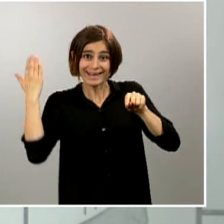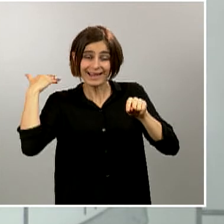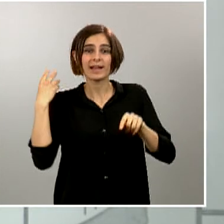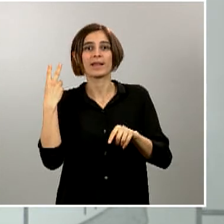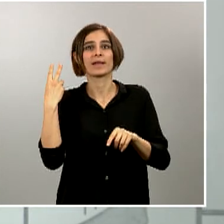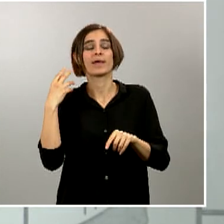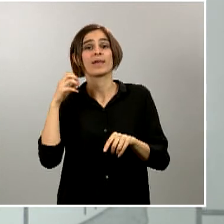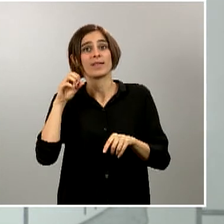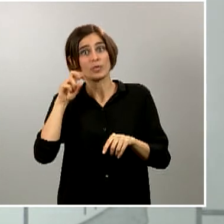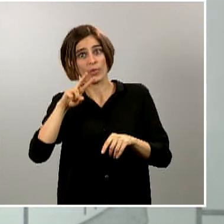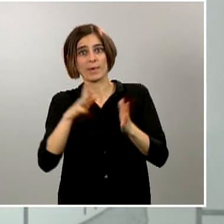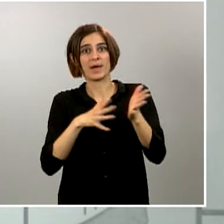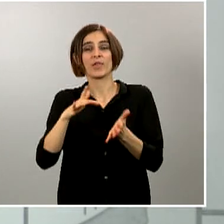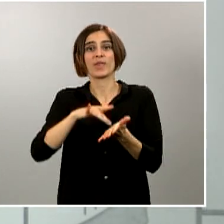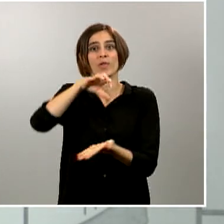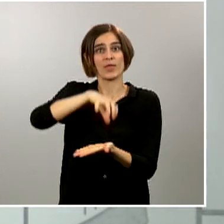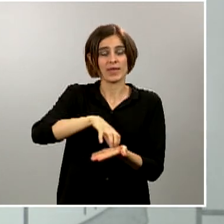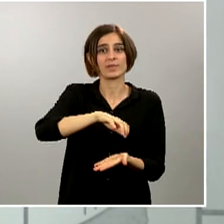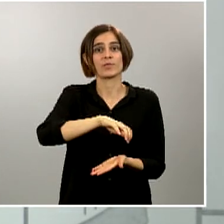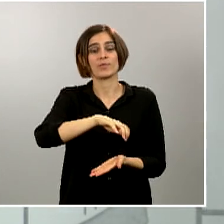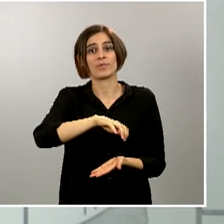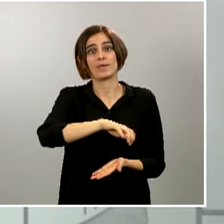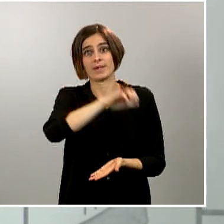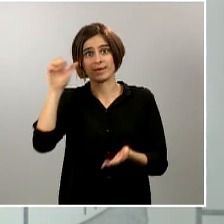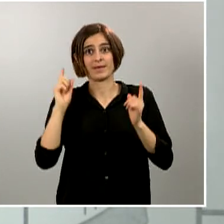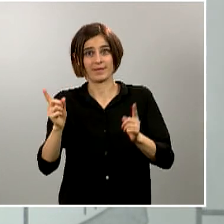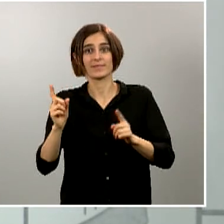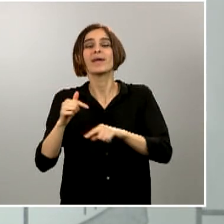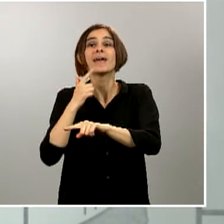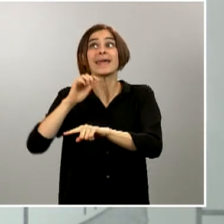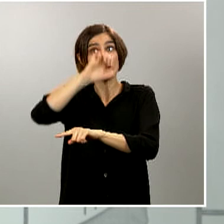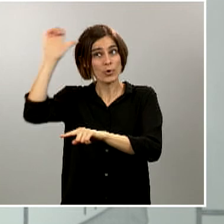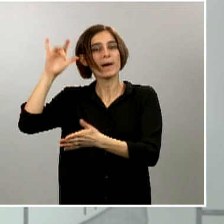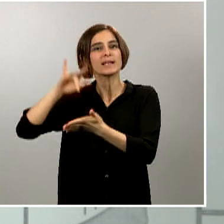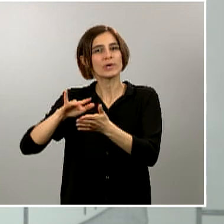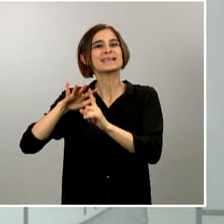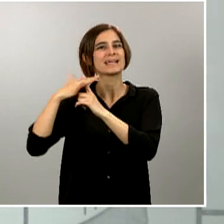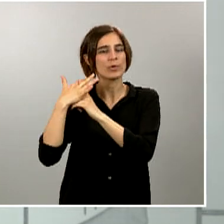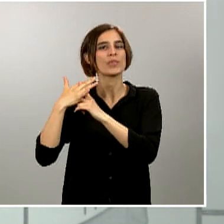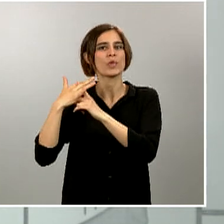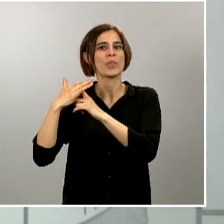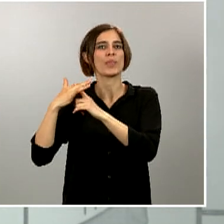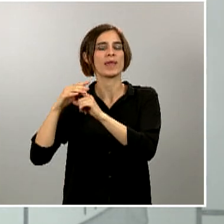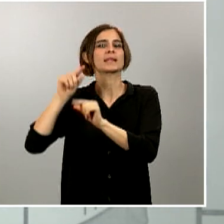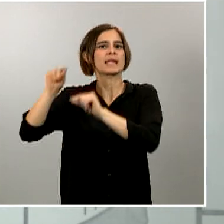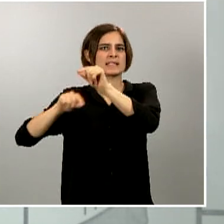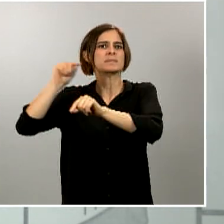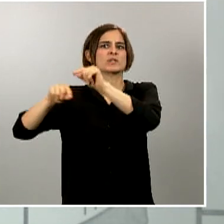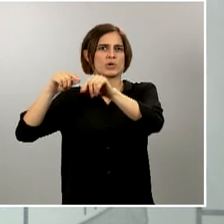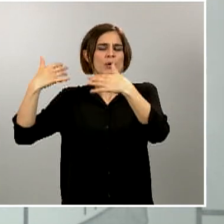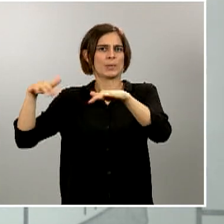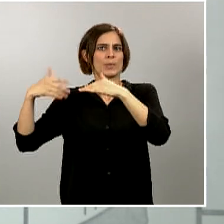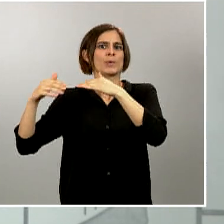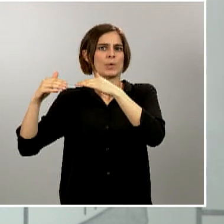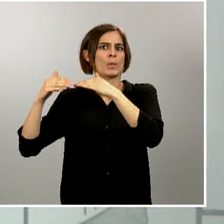Europa en su conjunto había una situación de transmisión sostenida del coronavirus que podía poner en